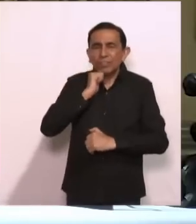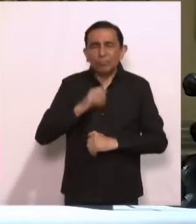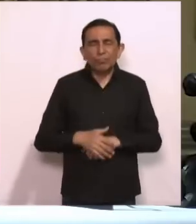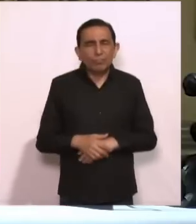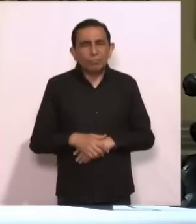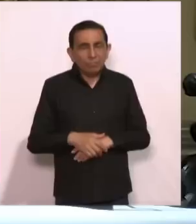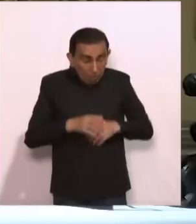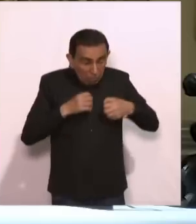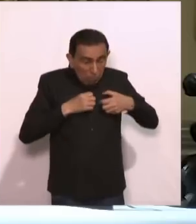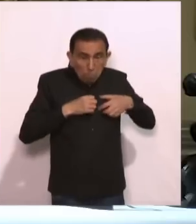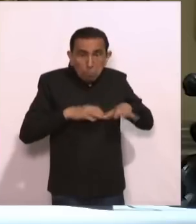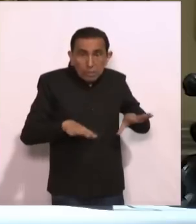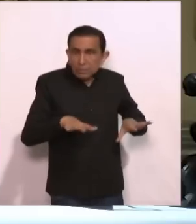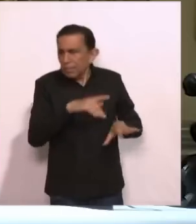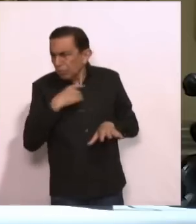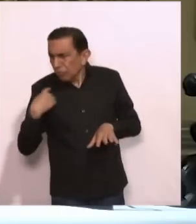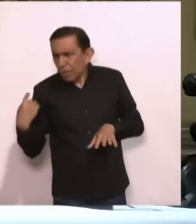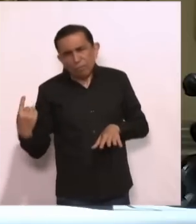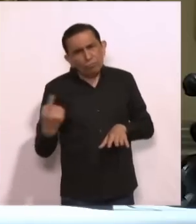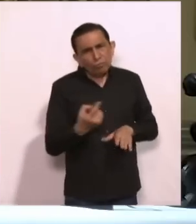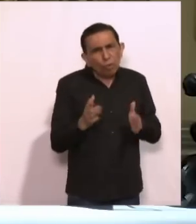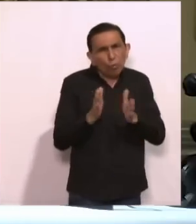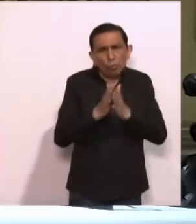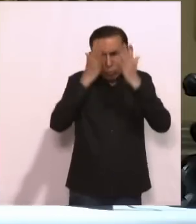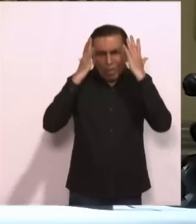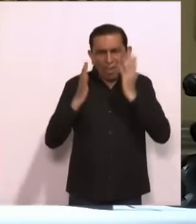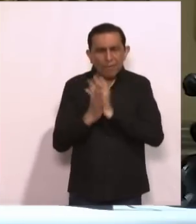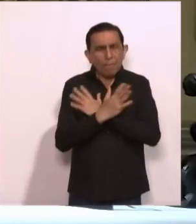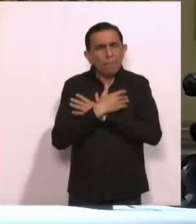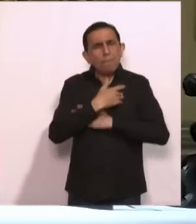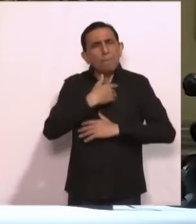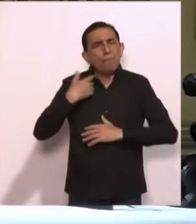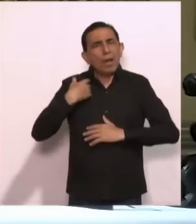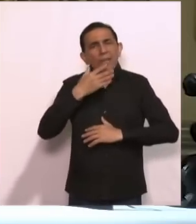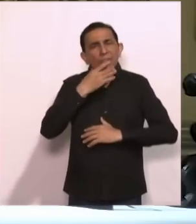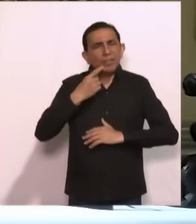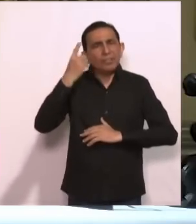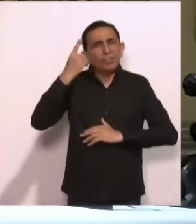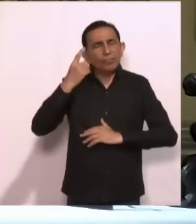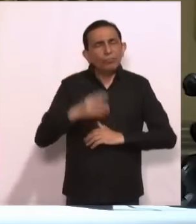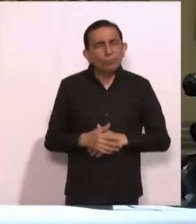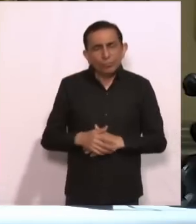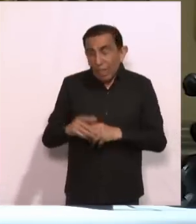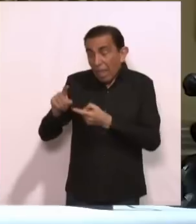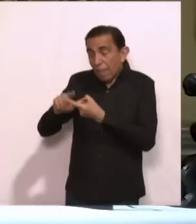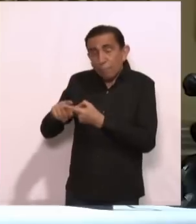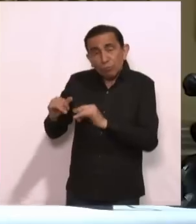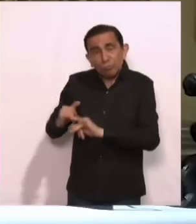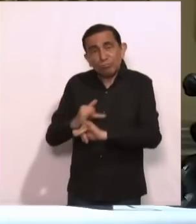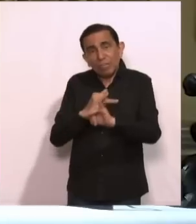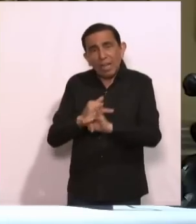Ten misericordia de todos nosotros y así con María, la Virgen, Madre de Dios, su esposo San